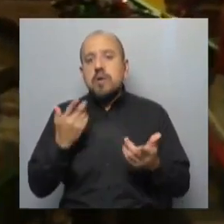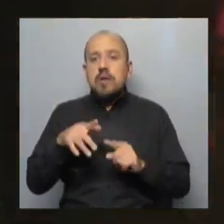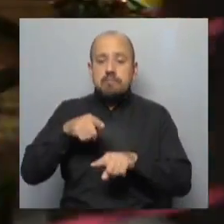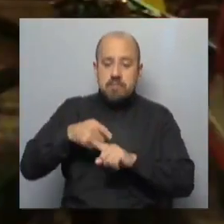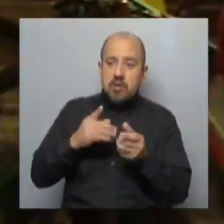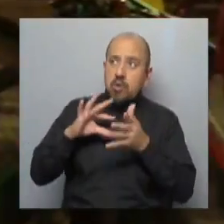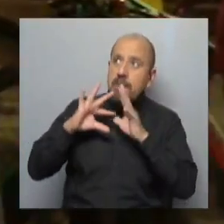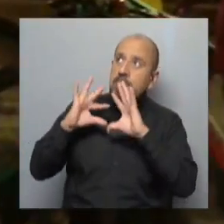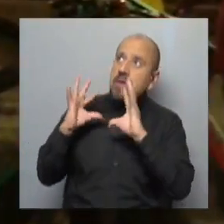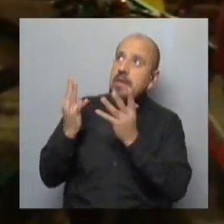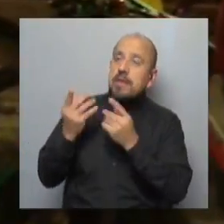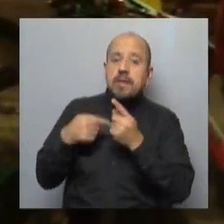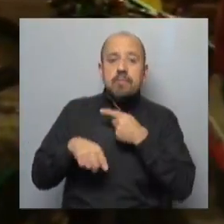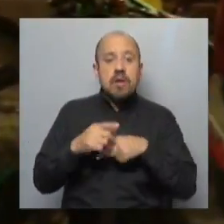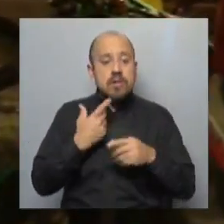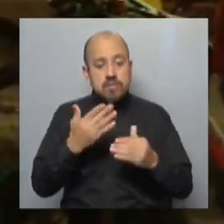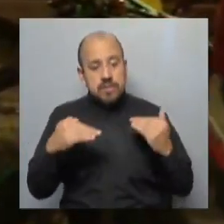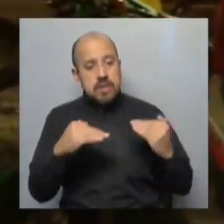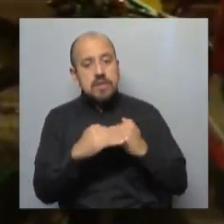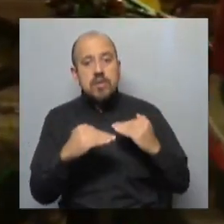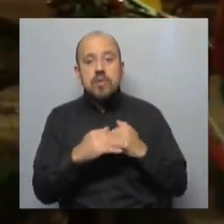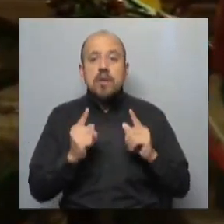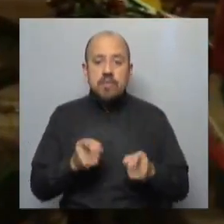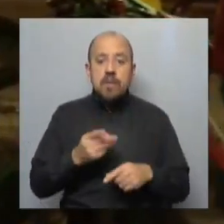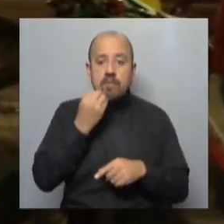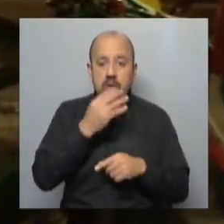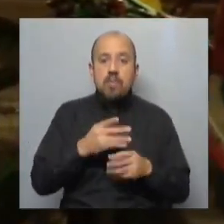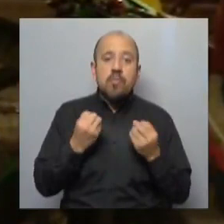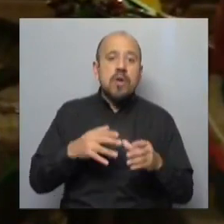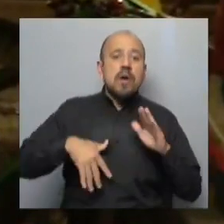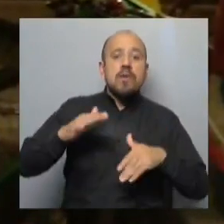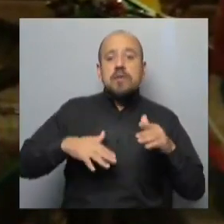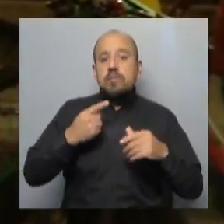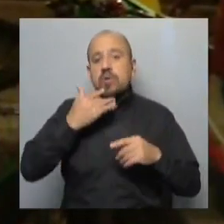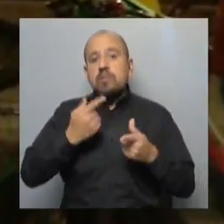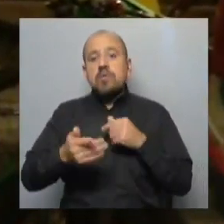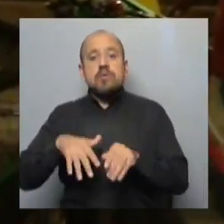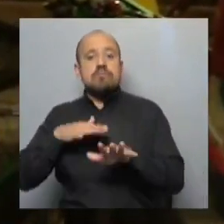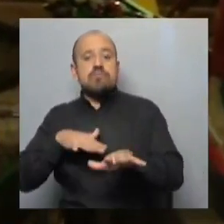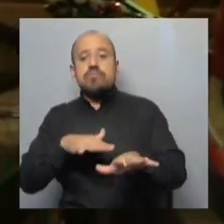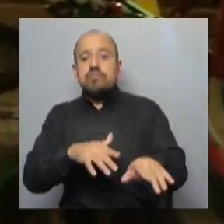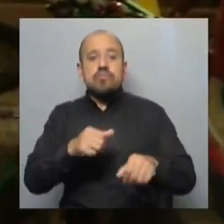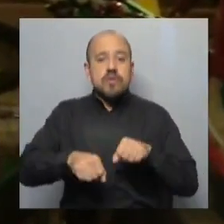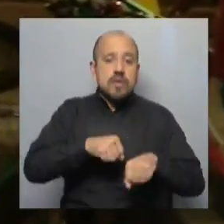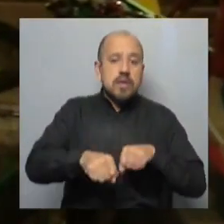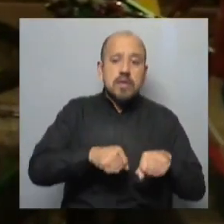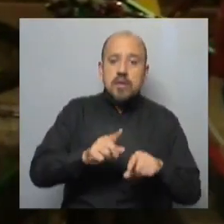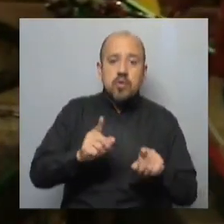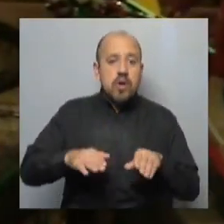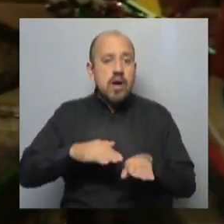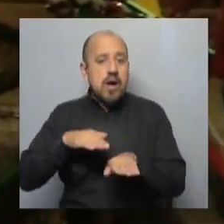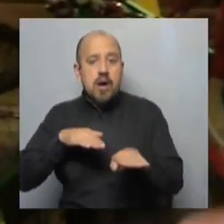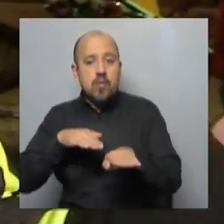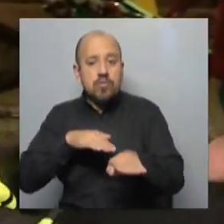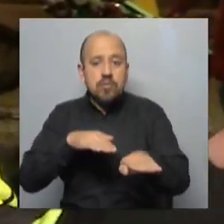ambiente especialmente y para el propio tránsito porque justamente muchas veces si una movilización lo hacemos en bicicleta no lo hacemos en nuestro auto lo